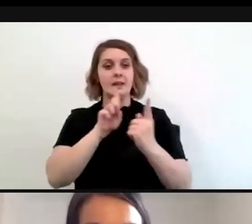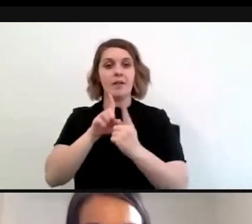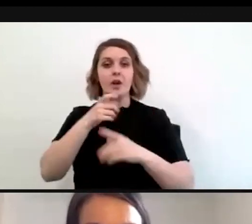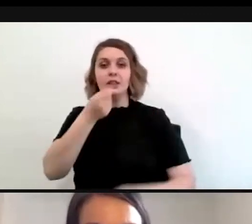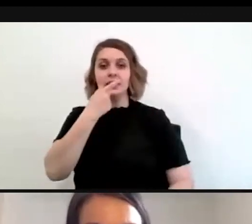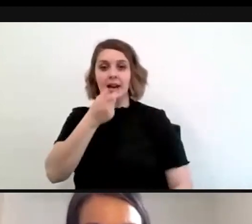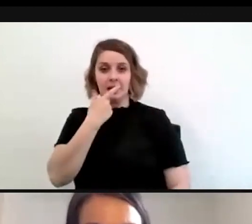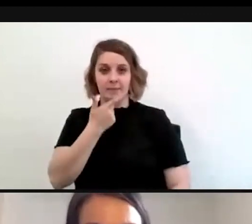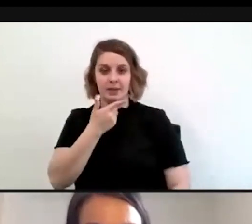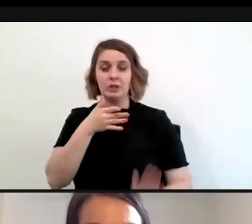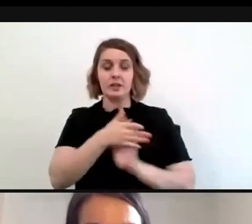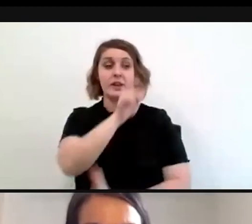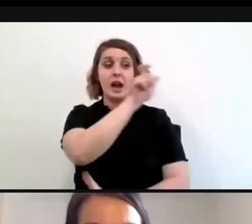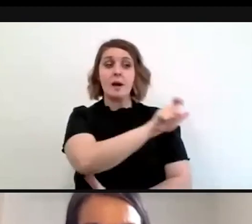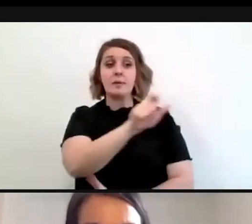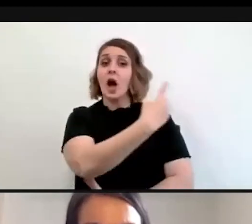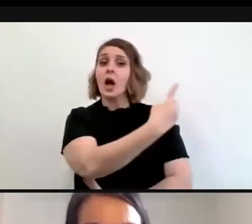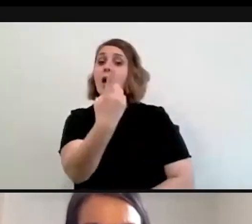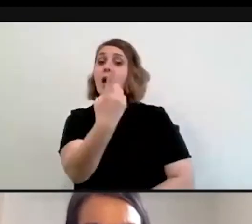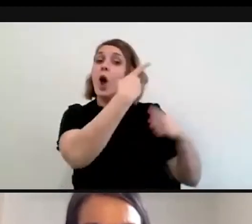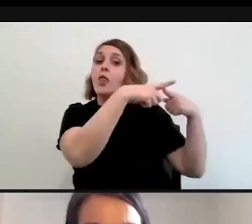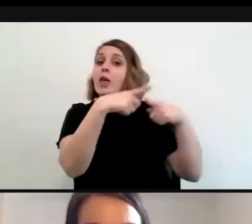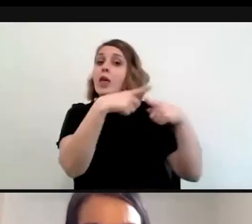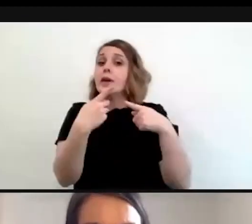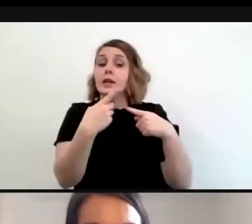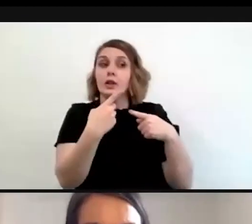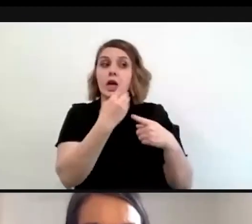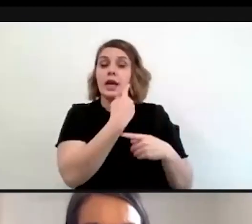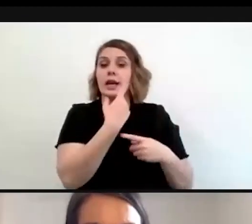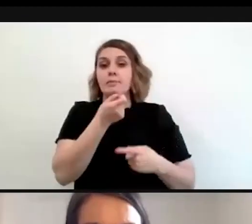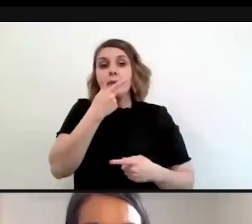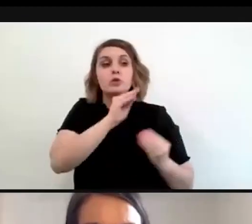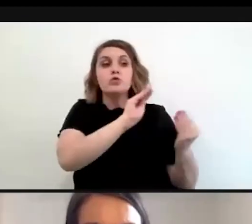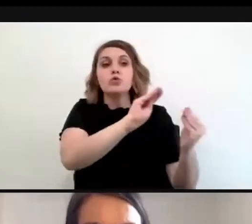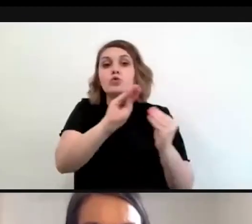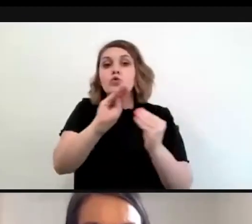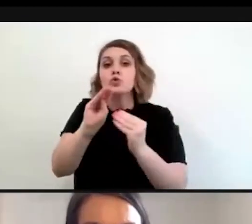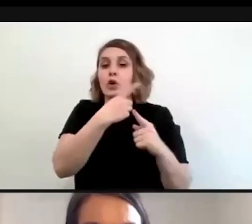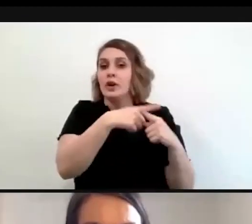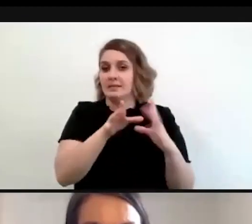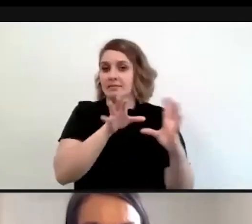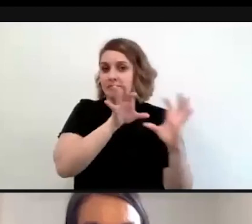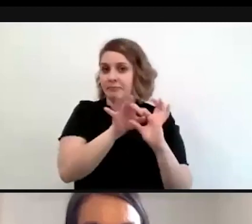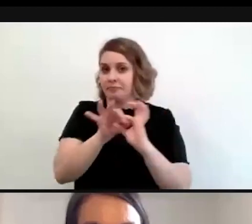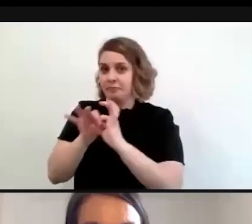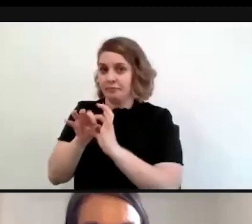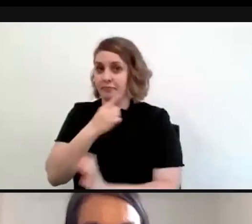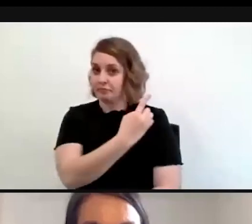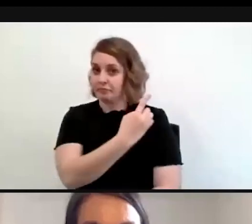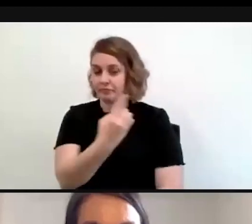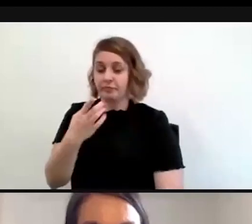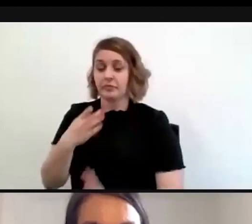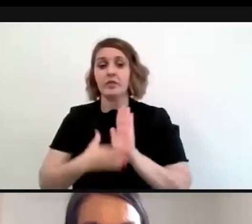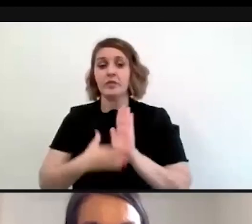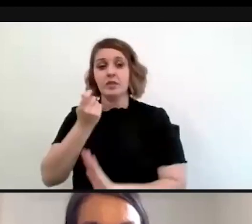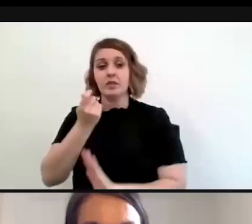cada persona es diferente y, por lo tanto, requiere un tratamiento farmacológico y un plan de vida diferente Desde la Federación Española